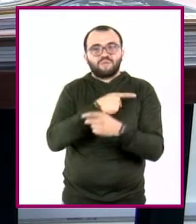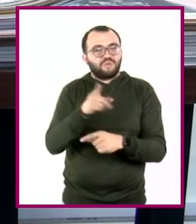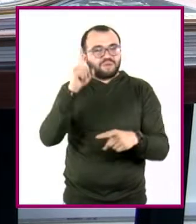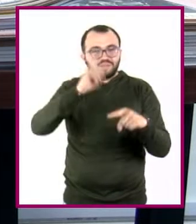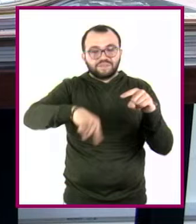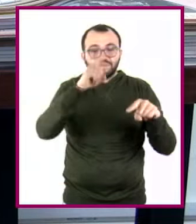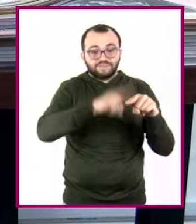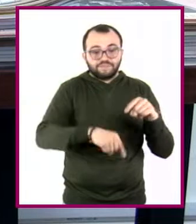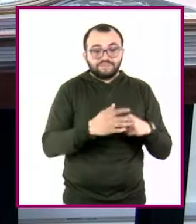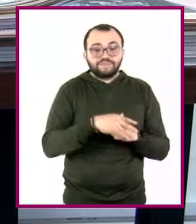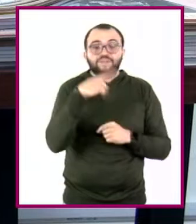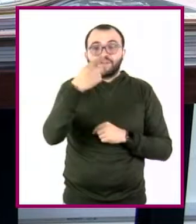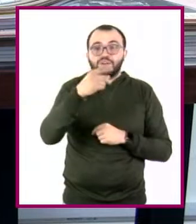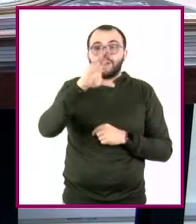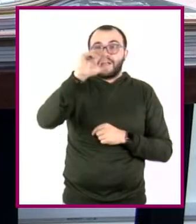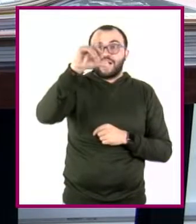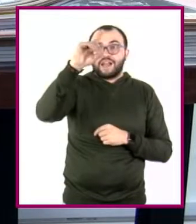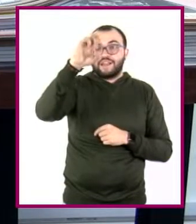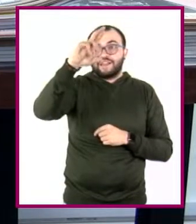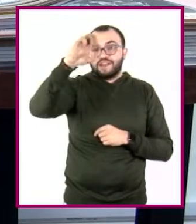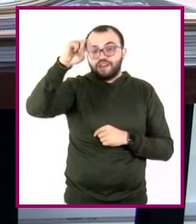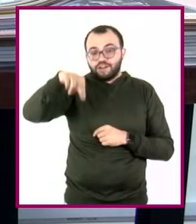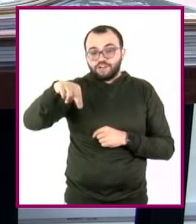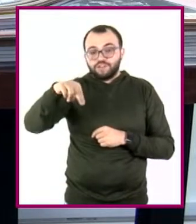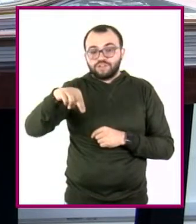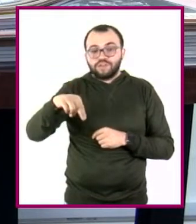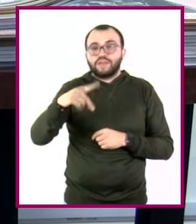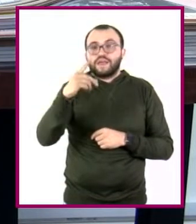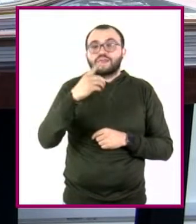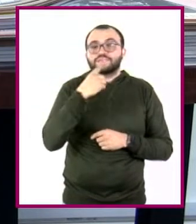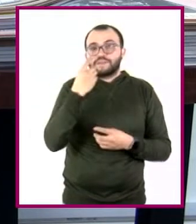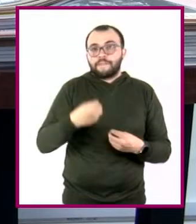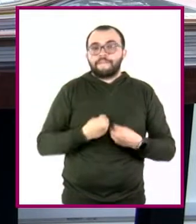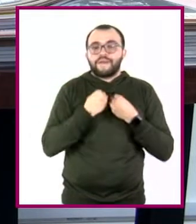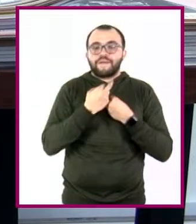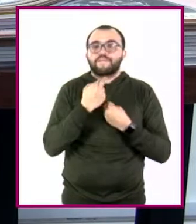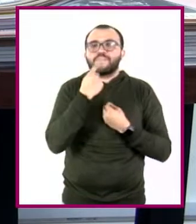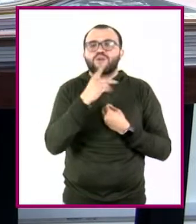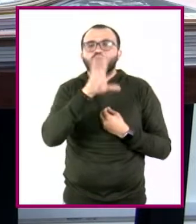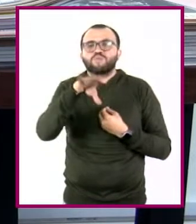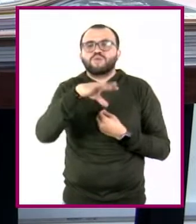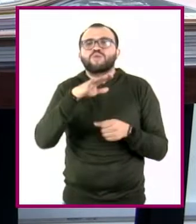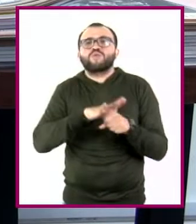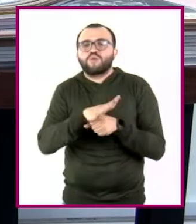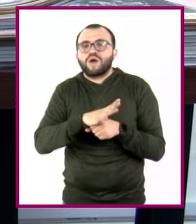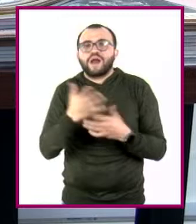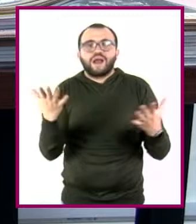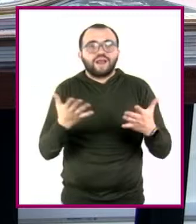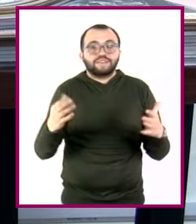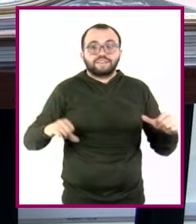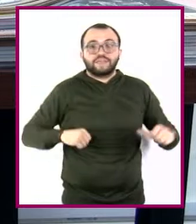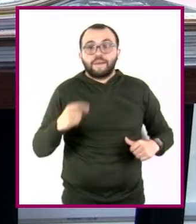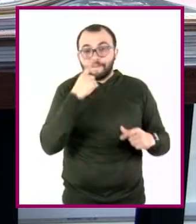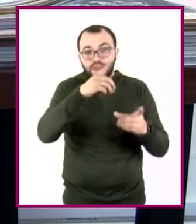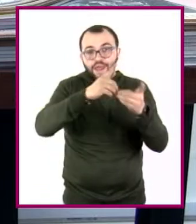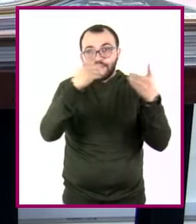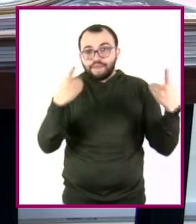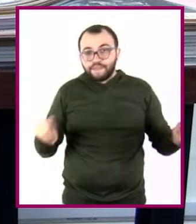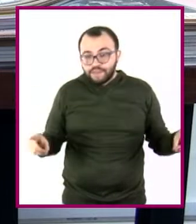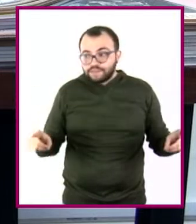de Felipe Calderón se impulsó la estrategia Vivir Mejor, que buscaba concentrar las acciones hacia el desarrollo